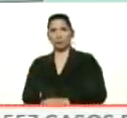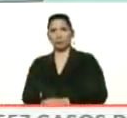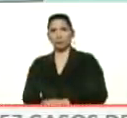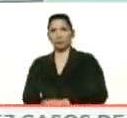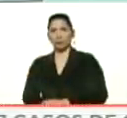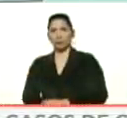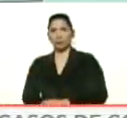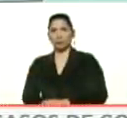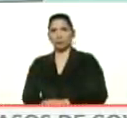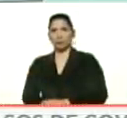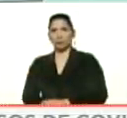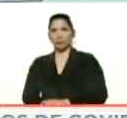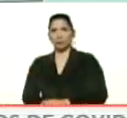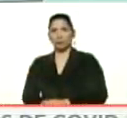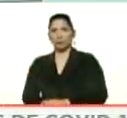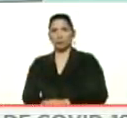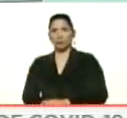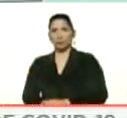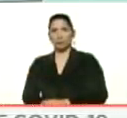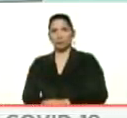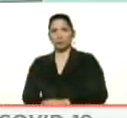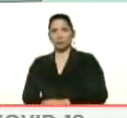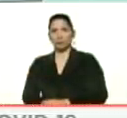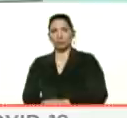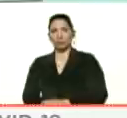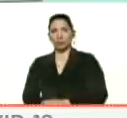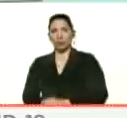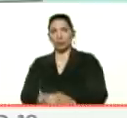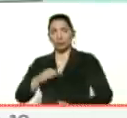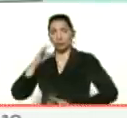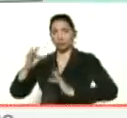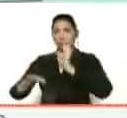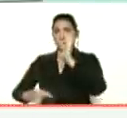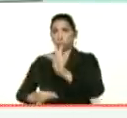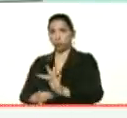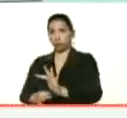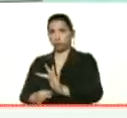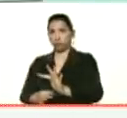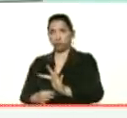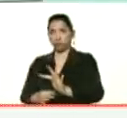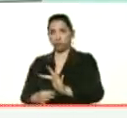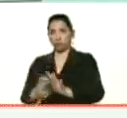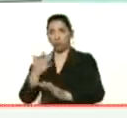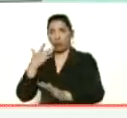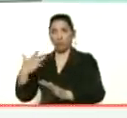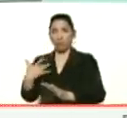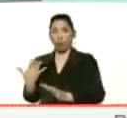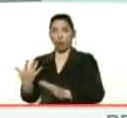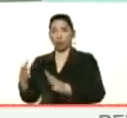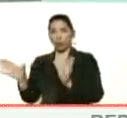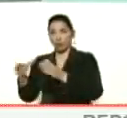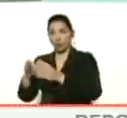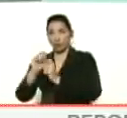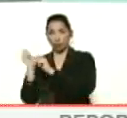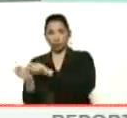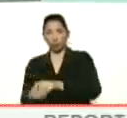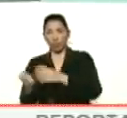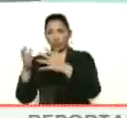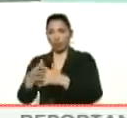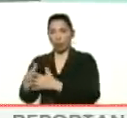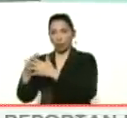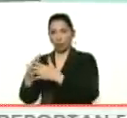de República Dominicana, trajo la infección el scout que venía de un famoso equipo de grandes ligas de los Estados Unidos